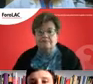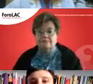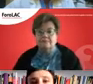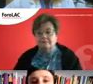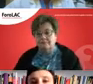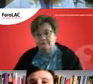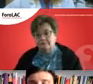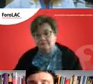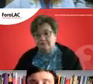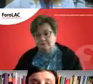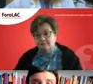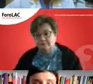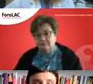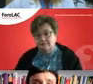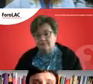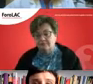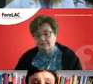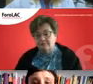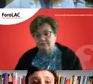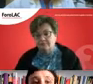de decisión, acerca de su autonomía.